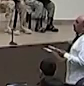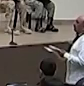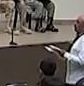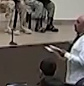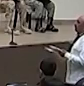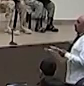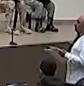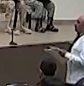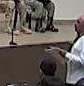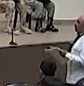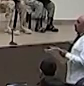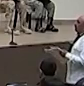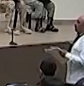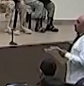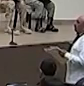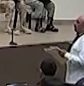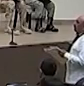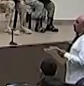hemos